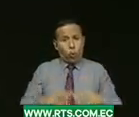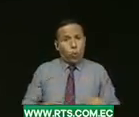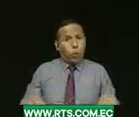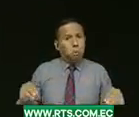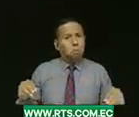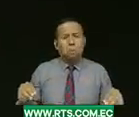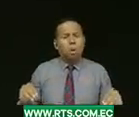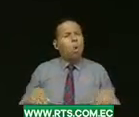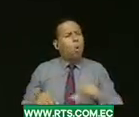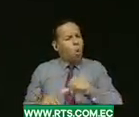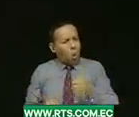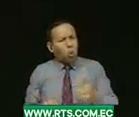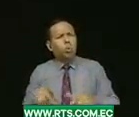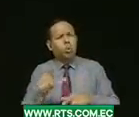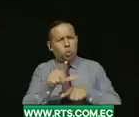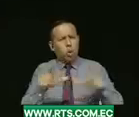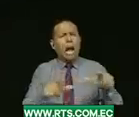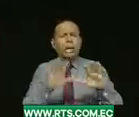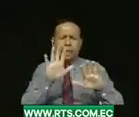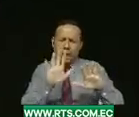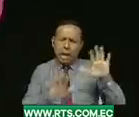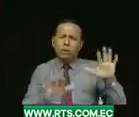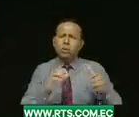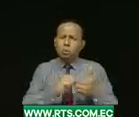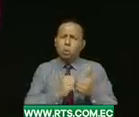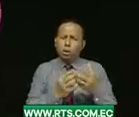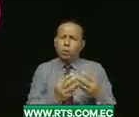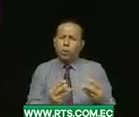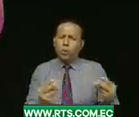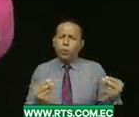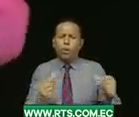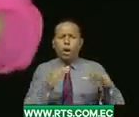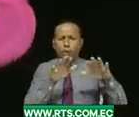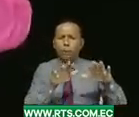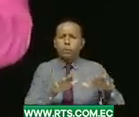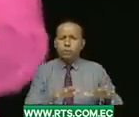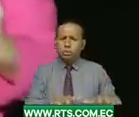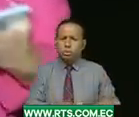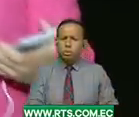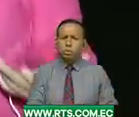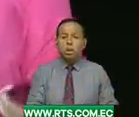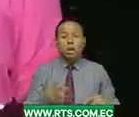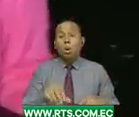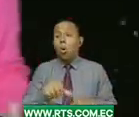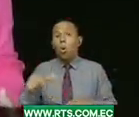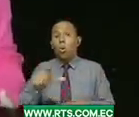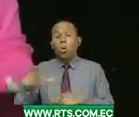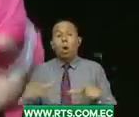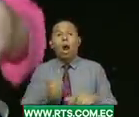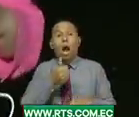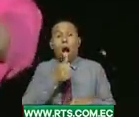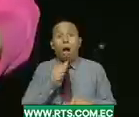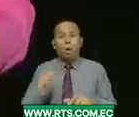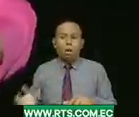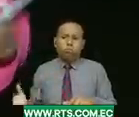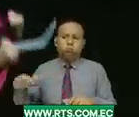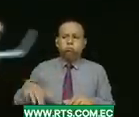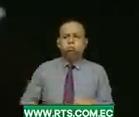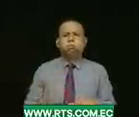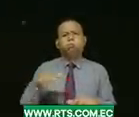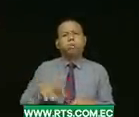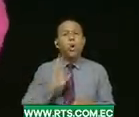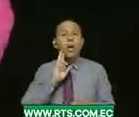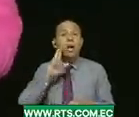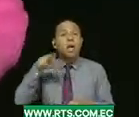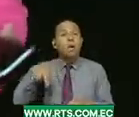ya se ha solucionado un poco el problema, pero en otros aún el aguaje, y por suerte no está lloviendo en este momento, estamos en